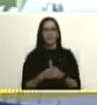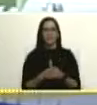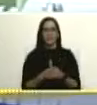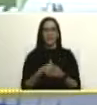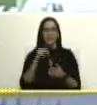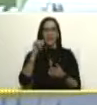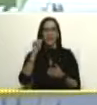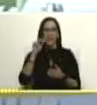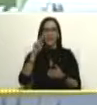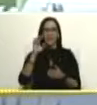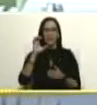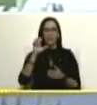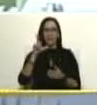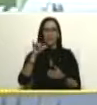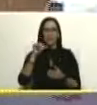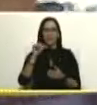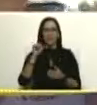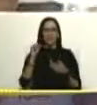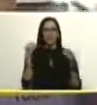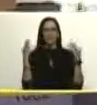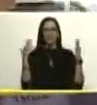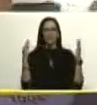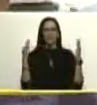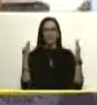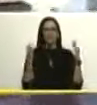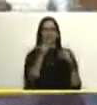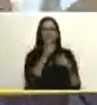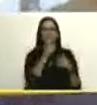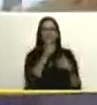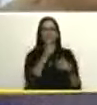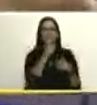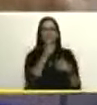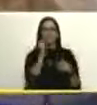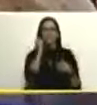Araceli Pérez. ¿Dónde está Araceli? ¿Quién es Araceli?